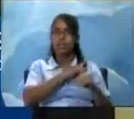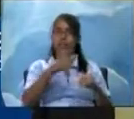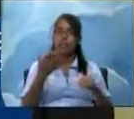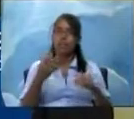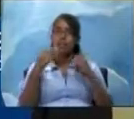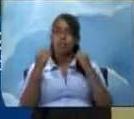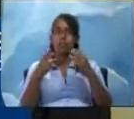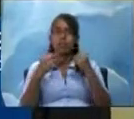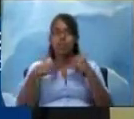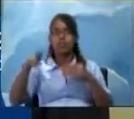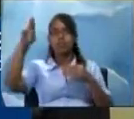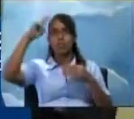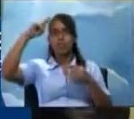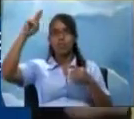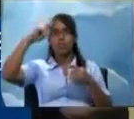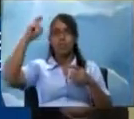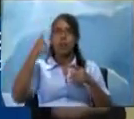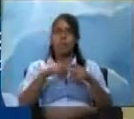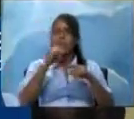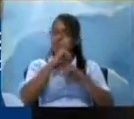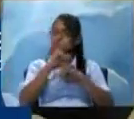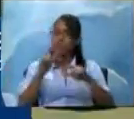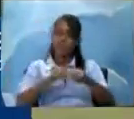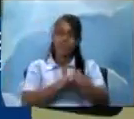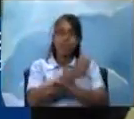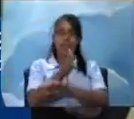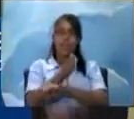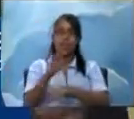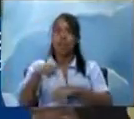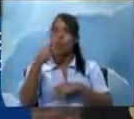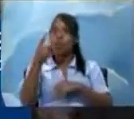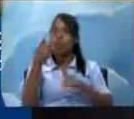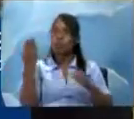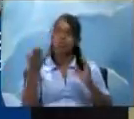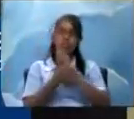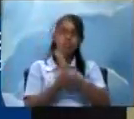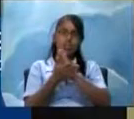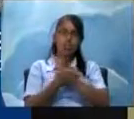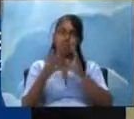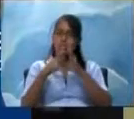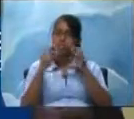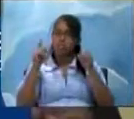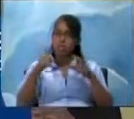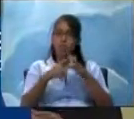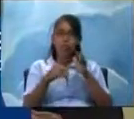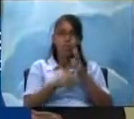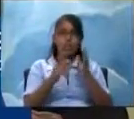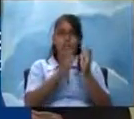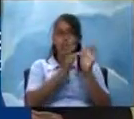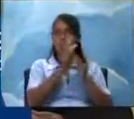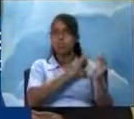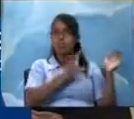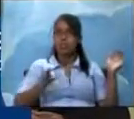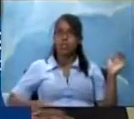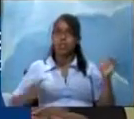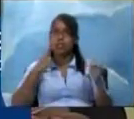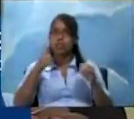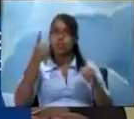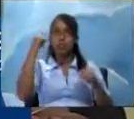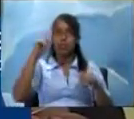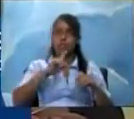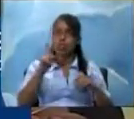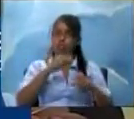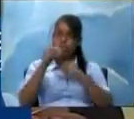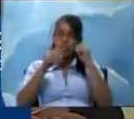está hablando de que muchos reconocerán, pero ya tarde, diciendo: ¿cuándo sucedió esta cosa? Jesucristo le dijo: por cuanto no